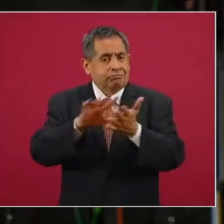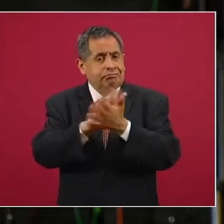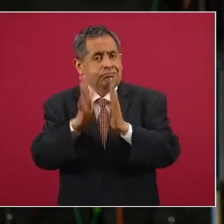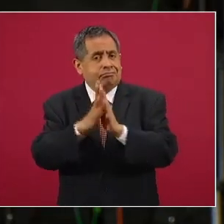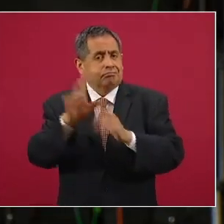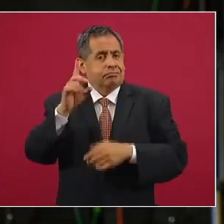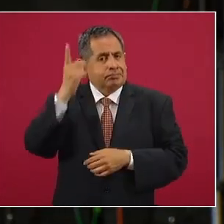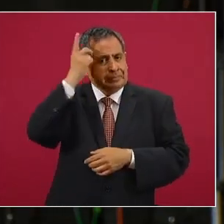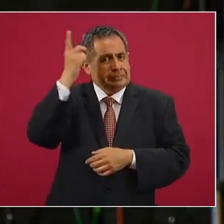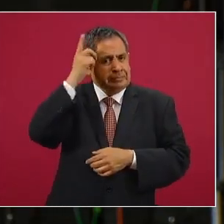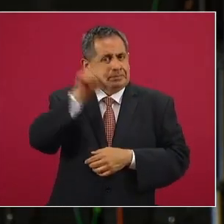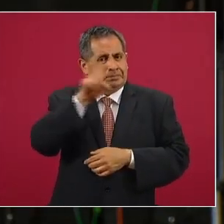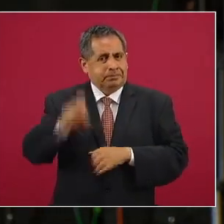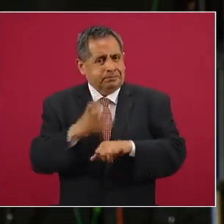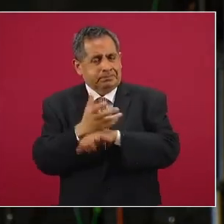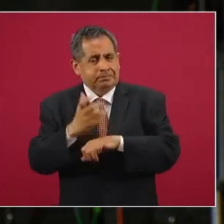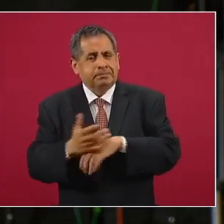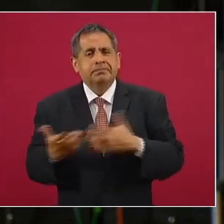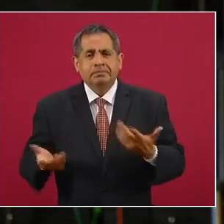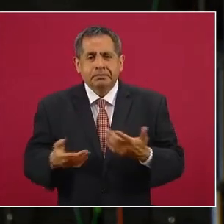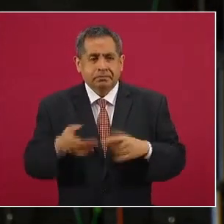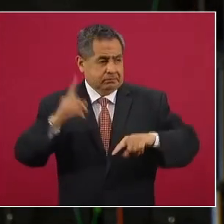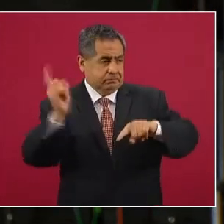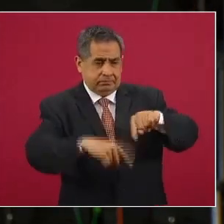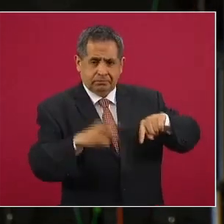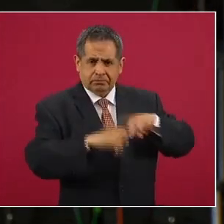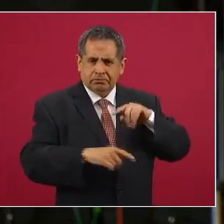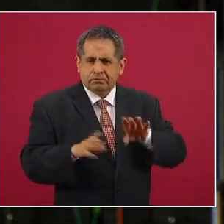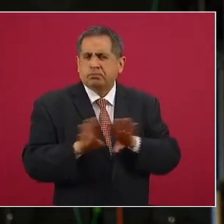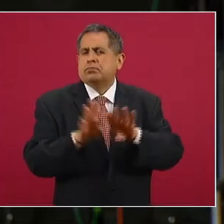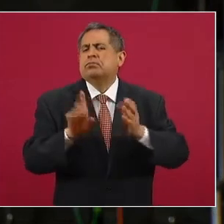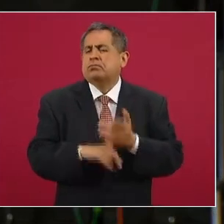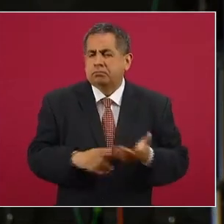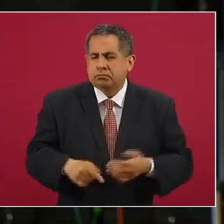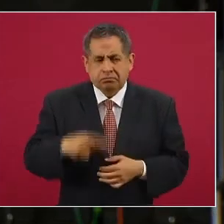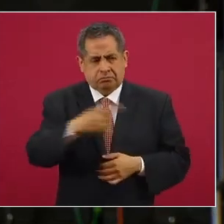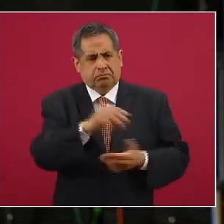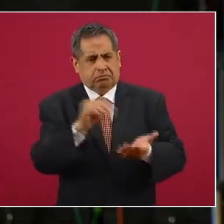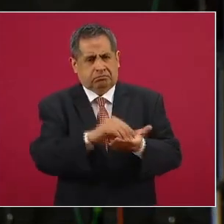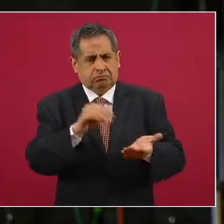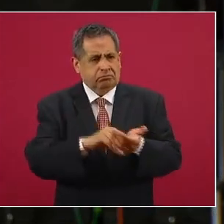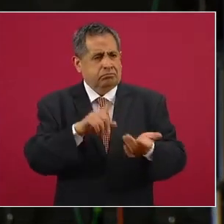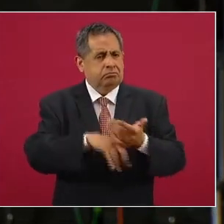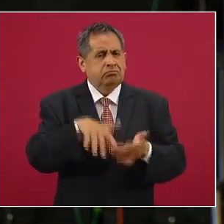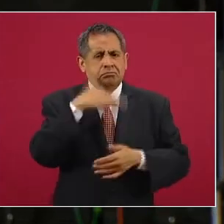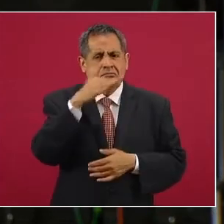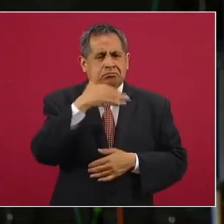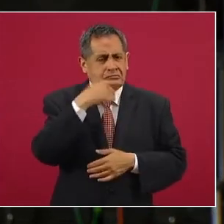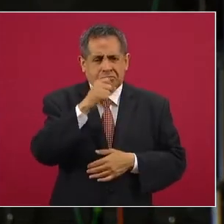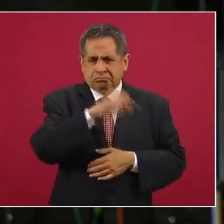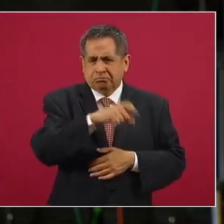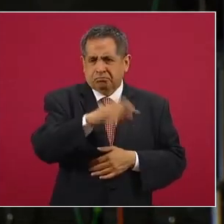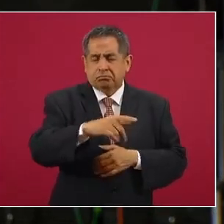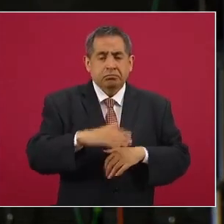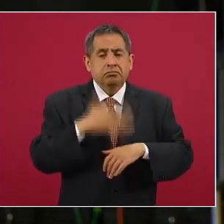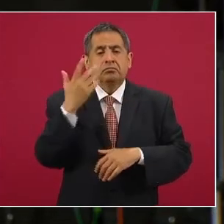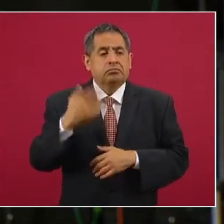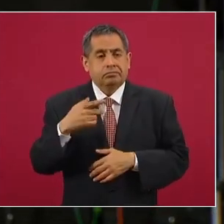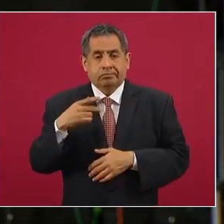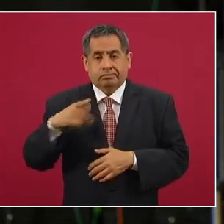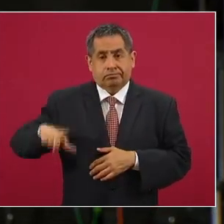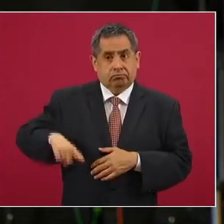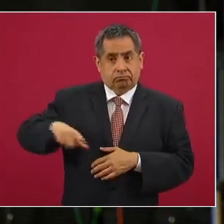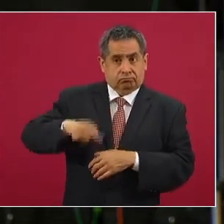Texas? ¿Cómo será la limpia de cónsules y cancilleres que siguen en el ADN de la corrupción? Porque en su